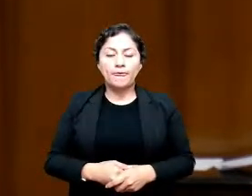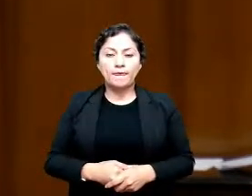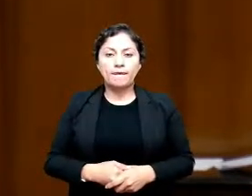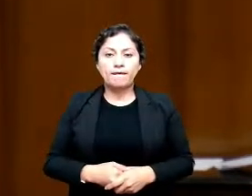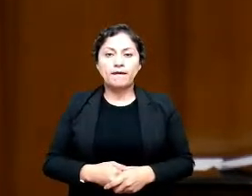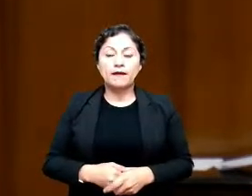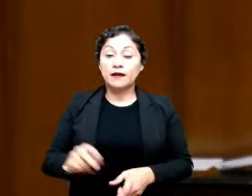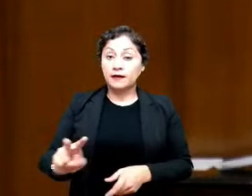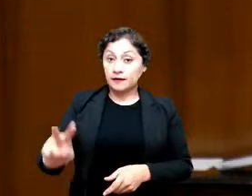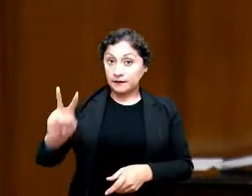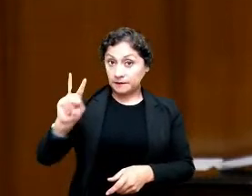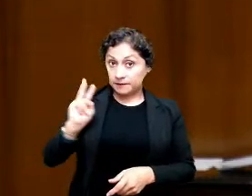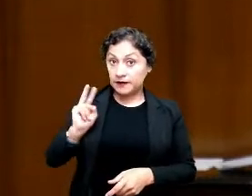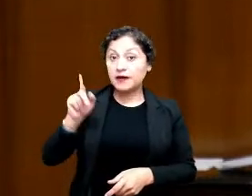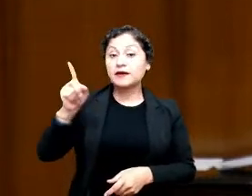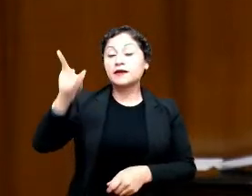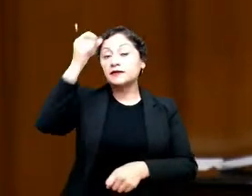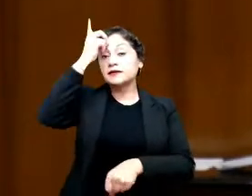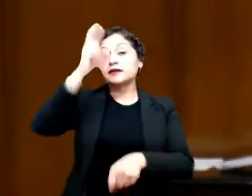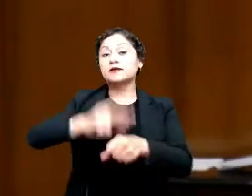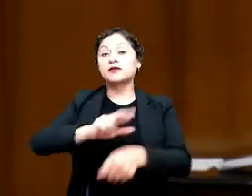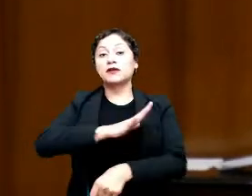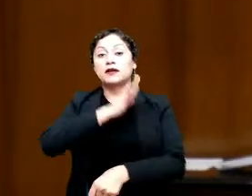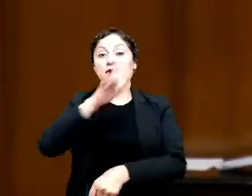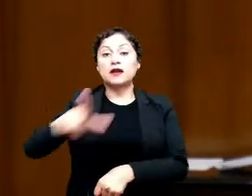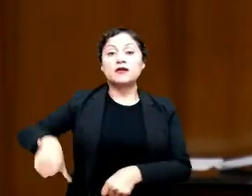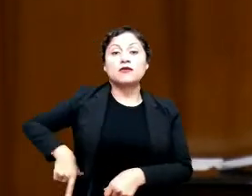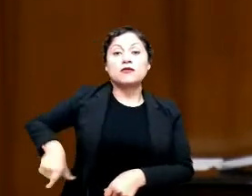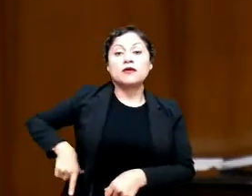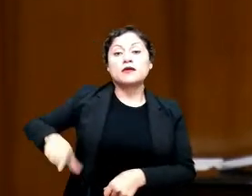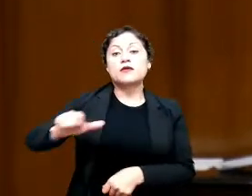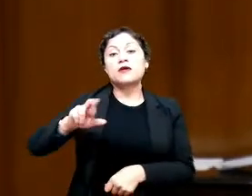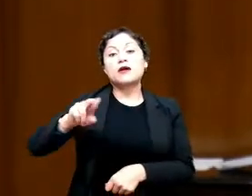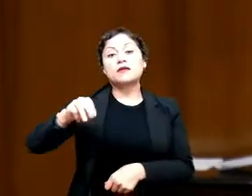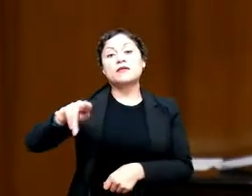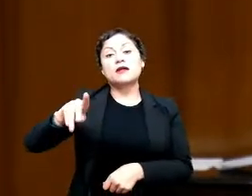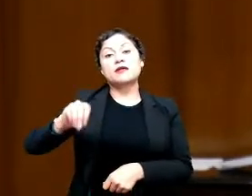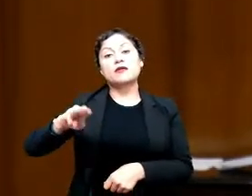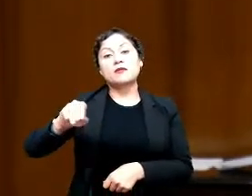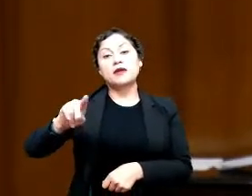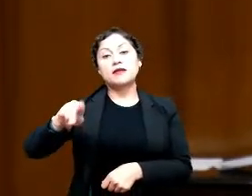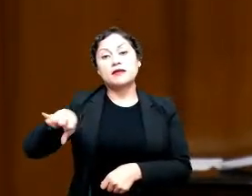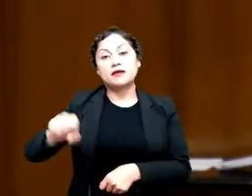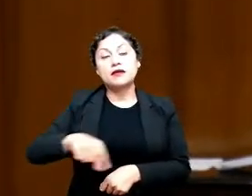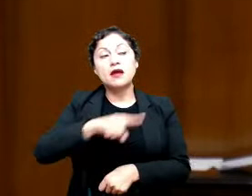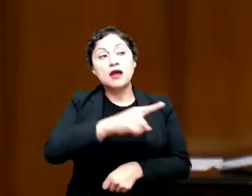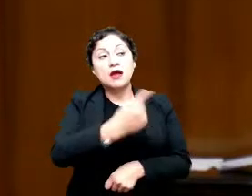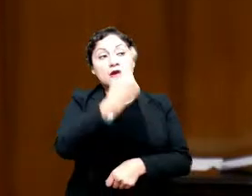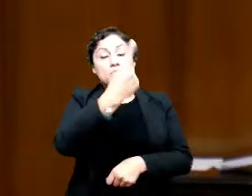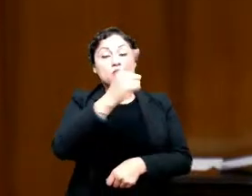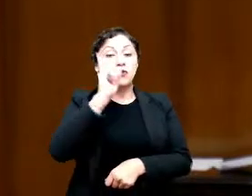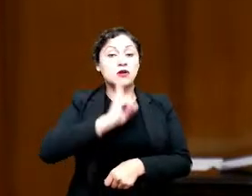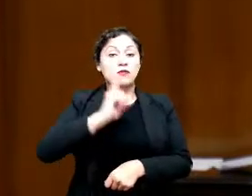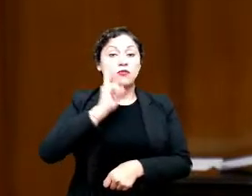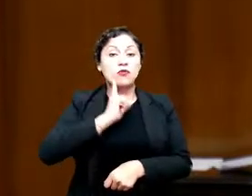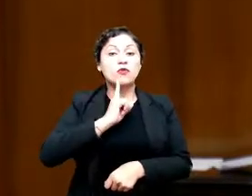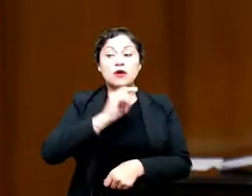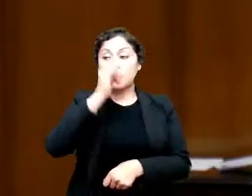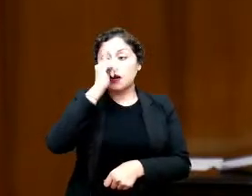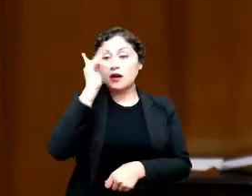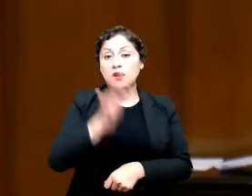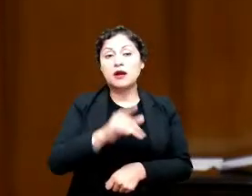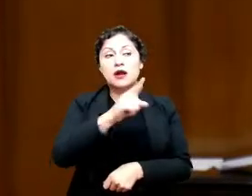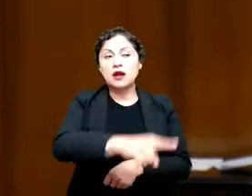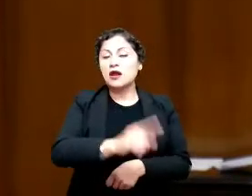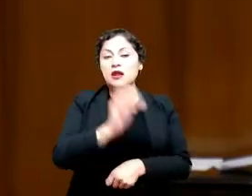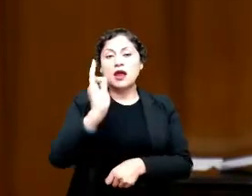El viernes los atendió el director general de gobierno, Armando Medina. La presidenta de Tepoztlán se quejó de que quieren adueñarse del comercio y que ella no lo va a